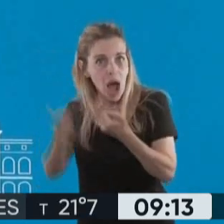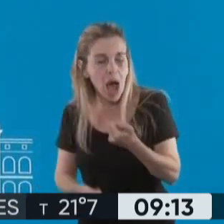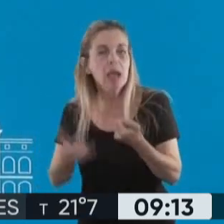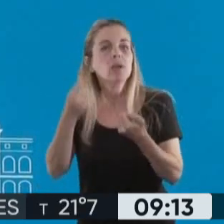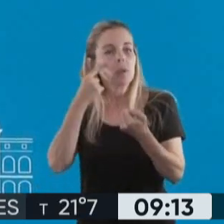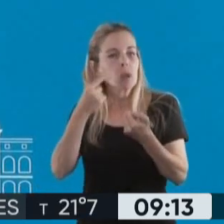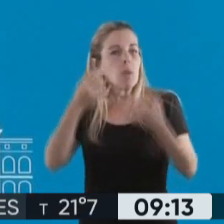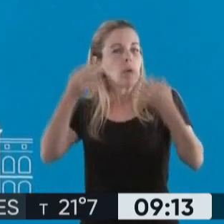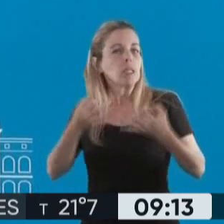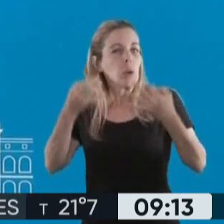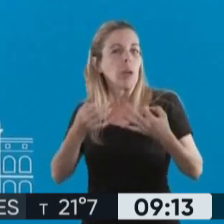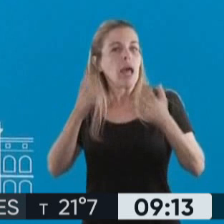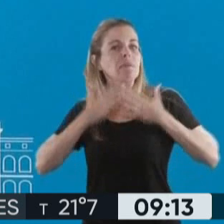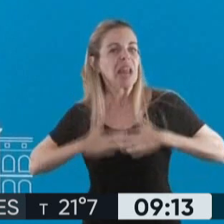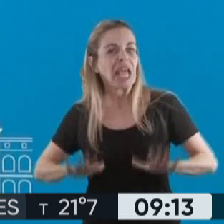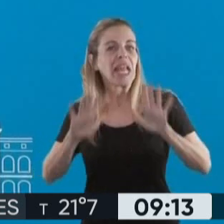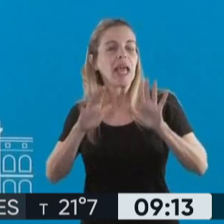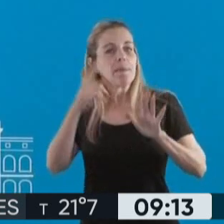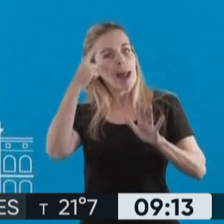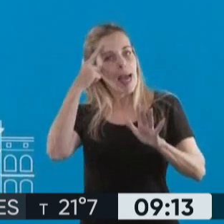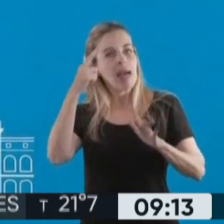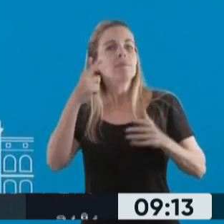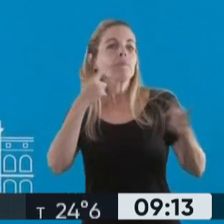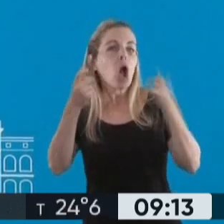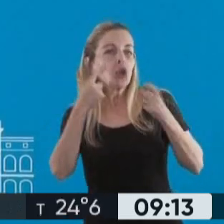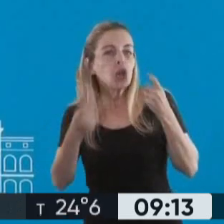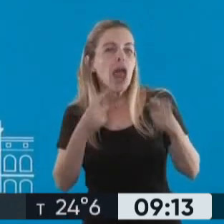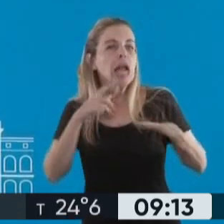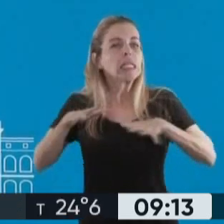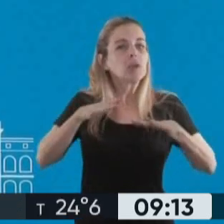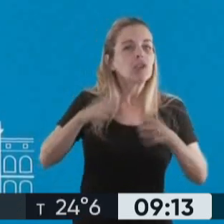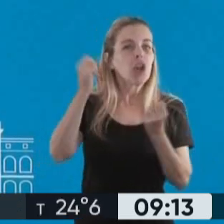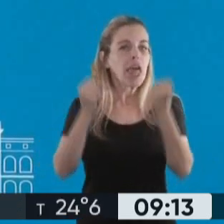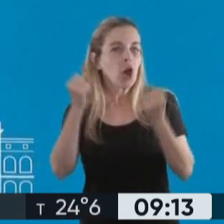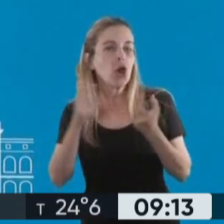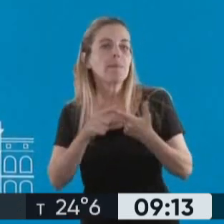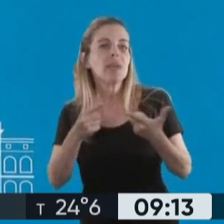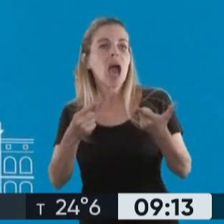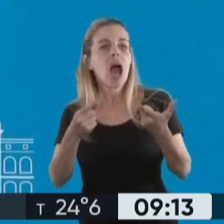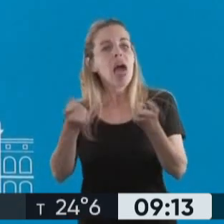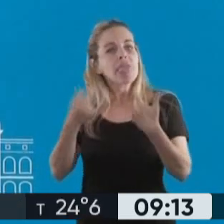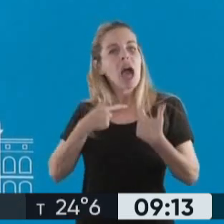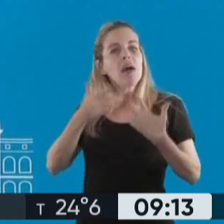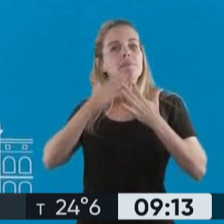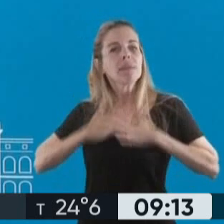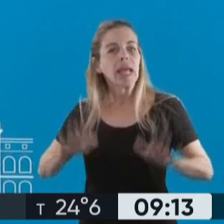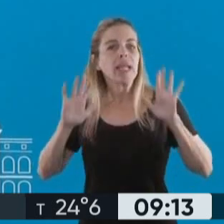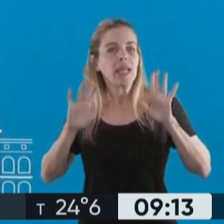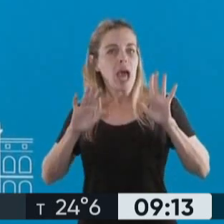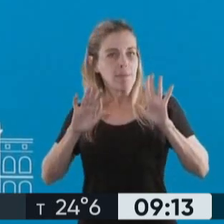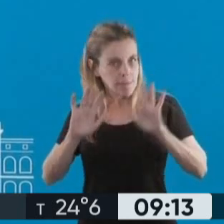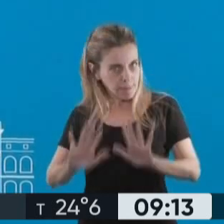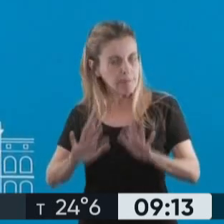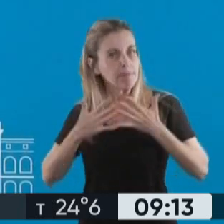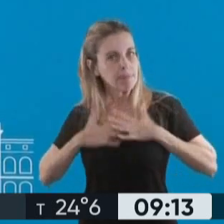reservas que nos pueden ayudar a controlar otras situaciones macroeconómicas, porque nos garantiza tener un problema menos en ese sentido